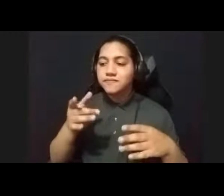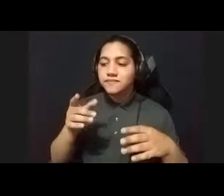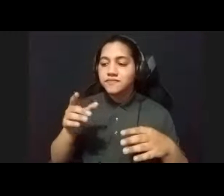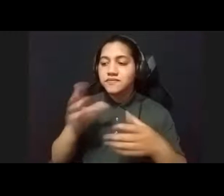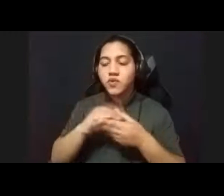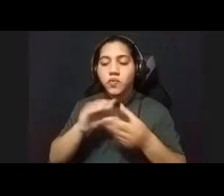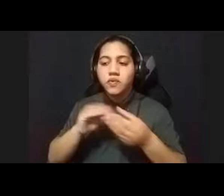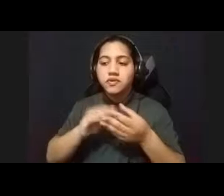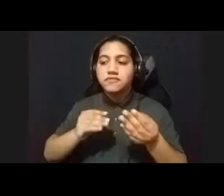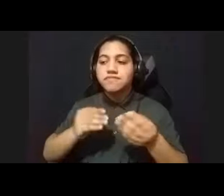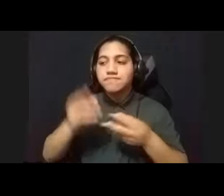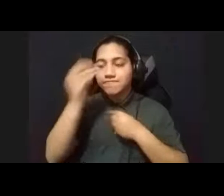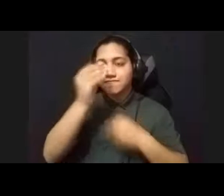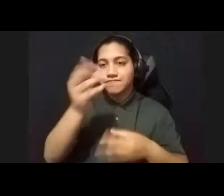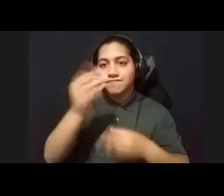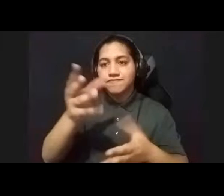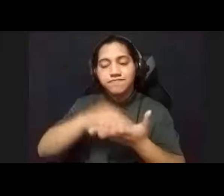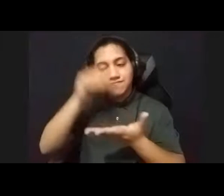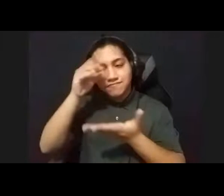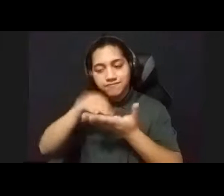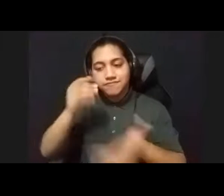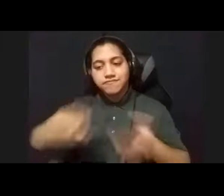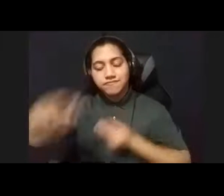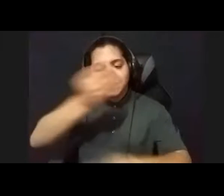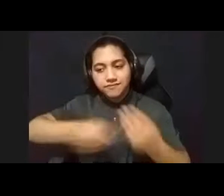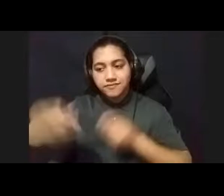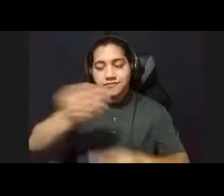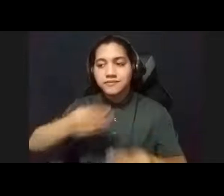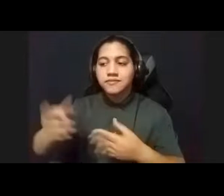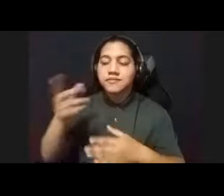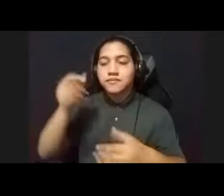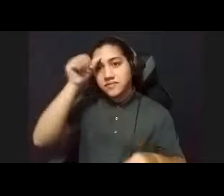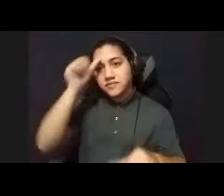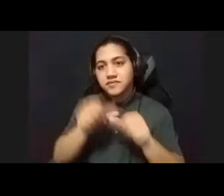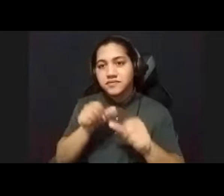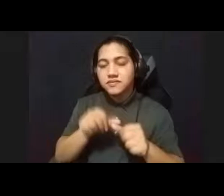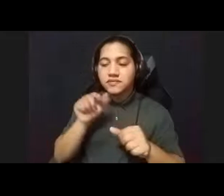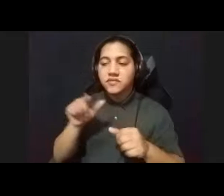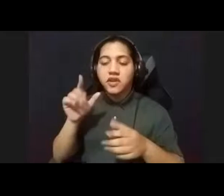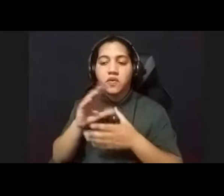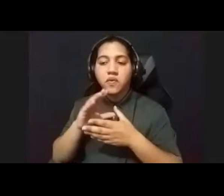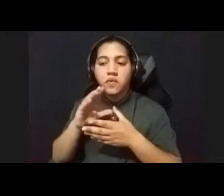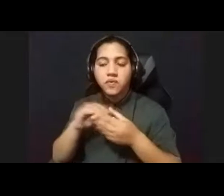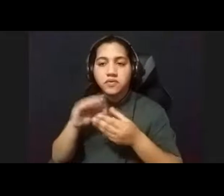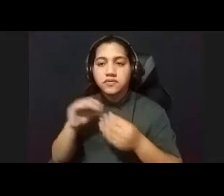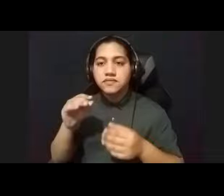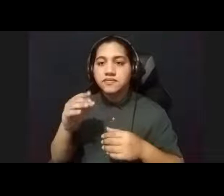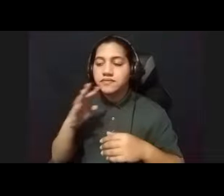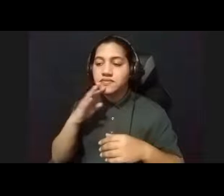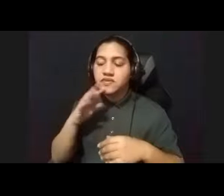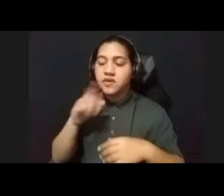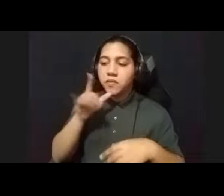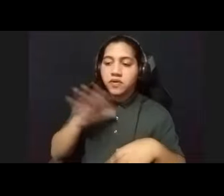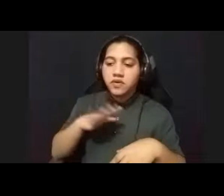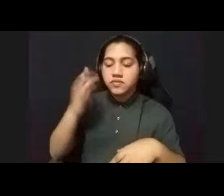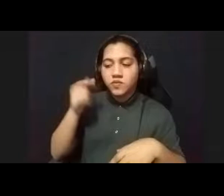y con contadoras de cuentos que vivían de su arte. Recuerden que este tipo de cuentos los contaban las mujeres porque los